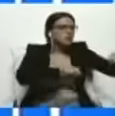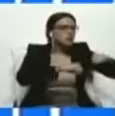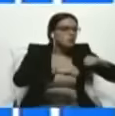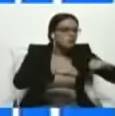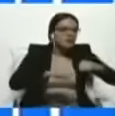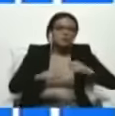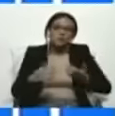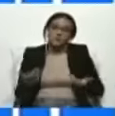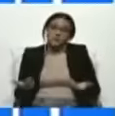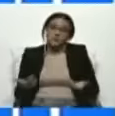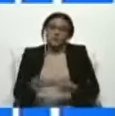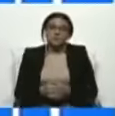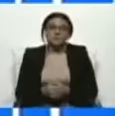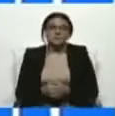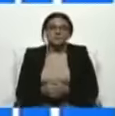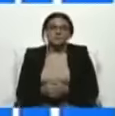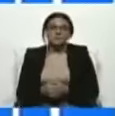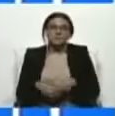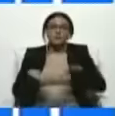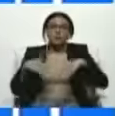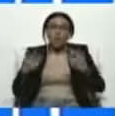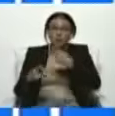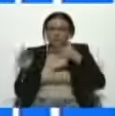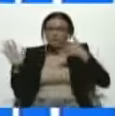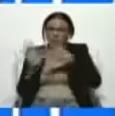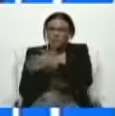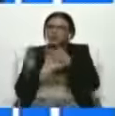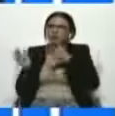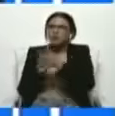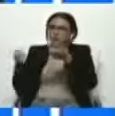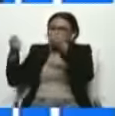cuando esas sanciones y esos bloqueos